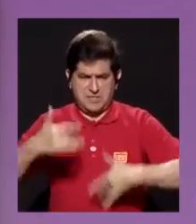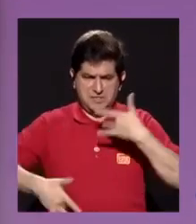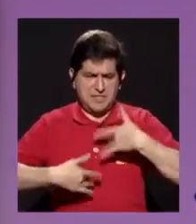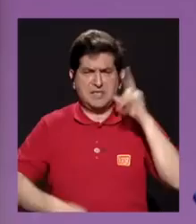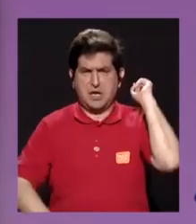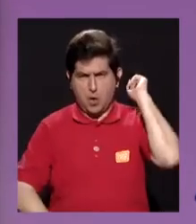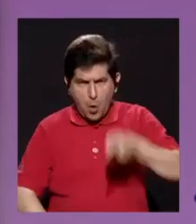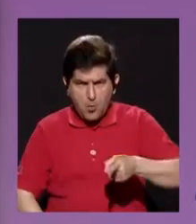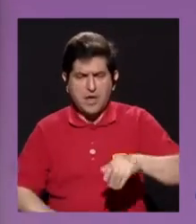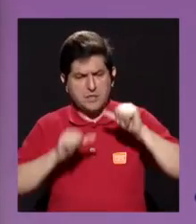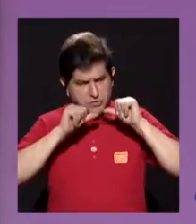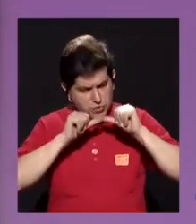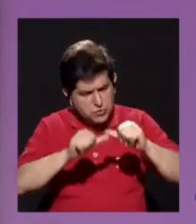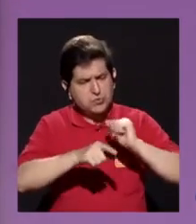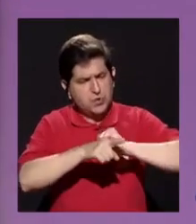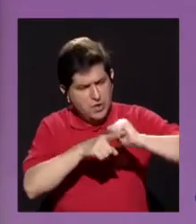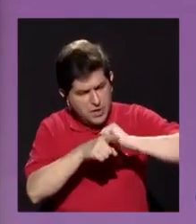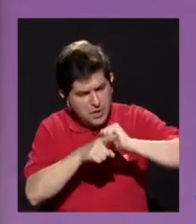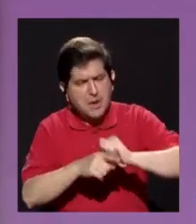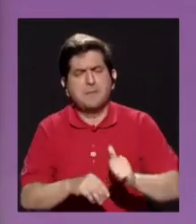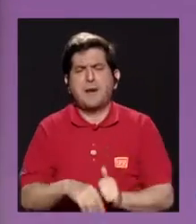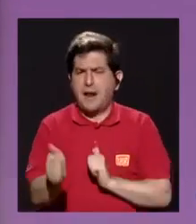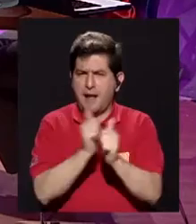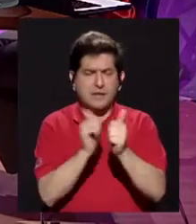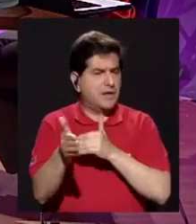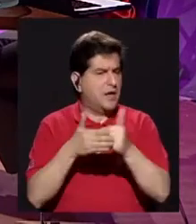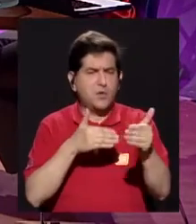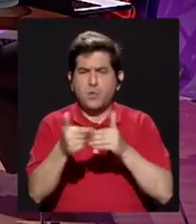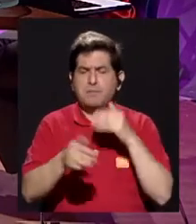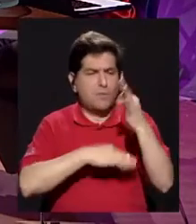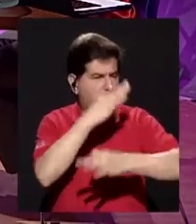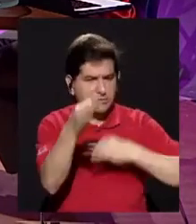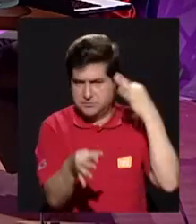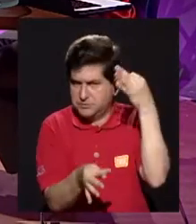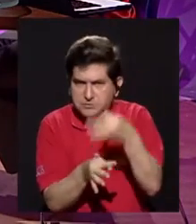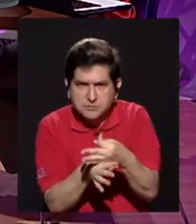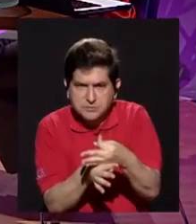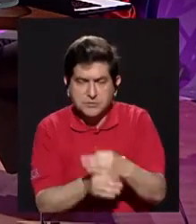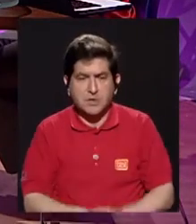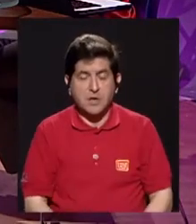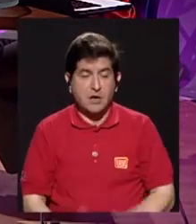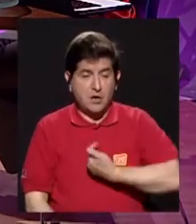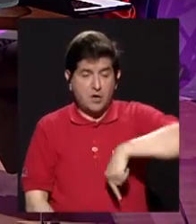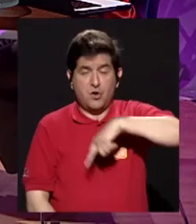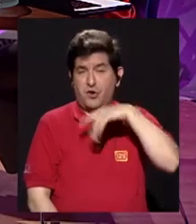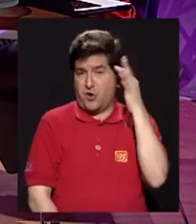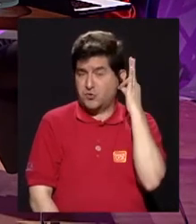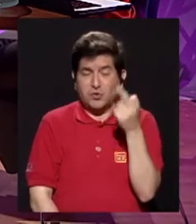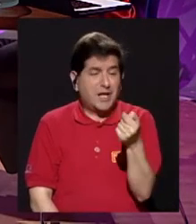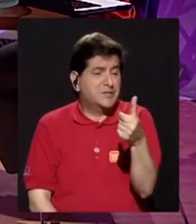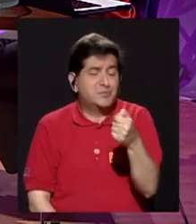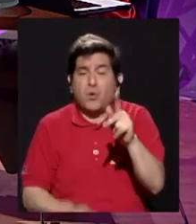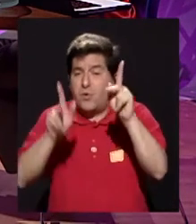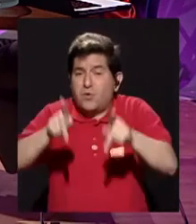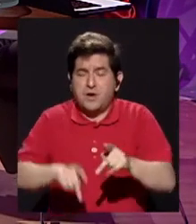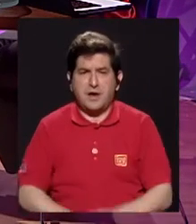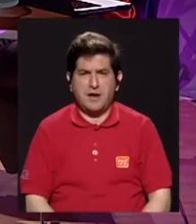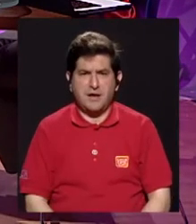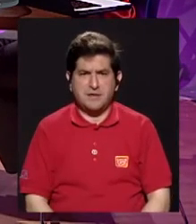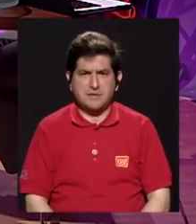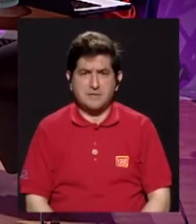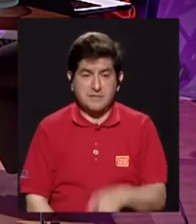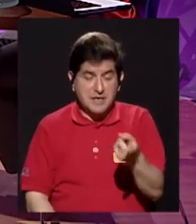en la obligación de continuar practicando deportes y ojalá cualquier variedad, porque somos muy pocas y no es extraño las que